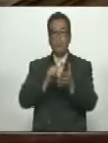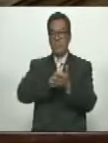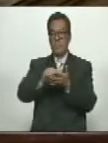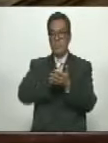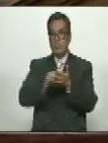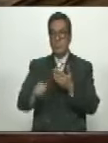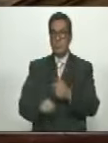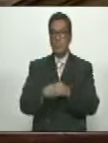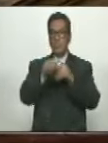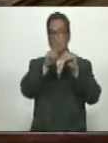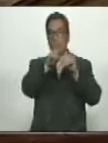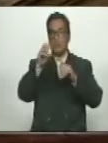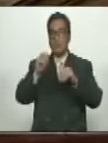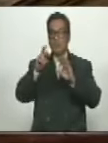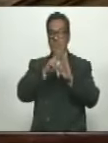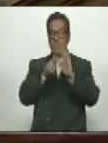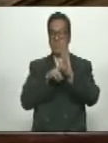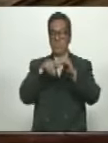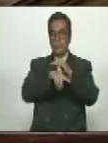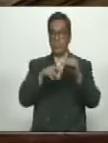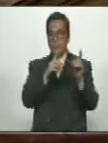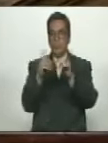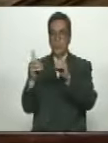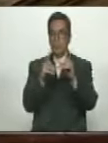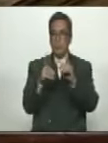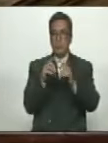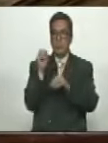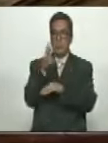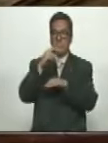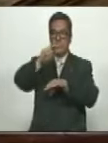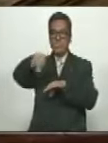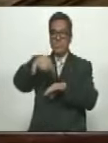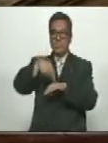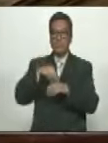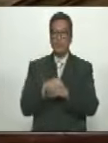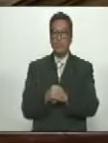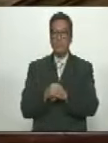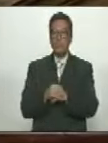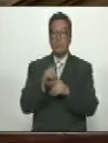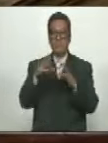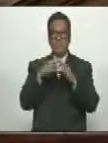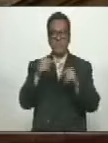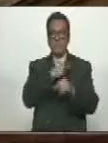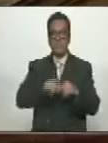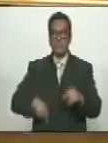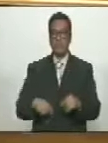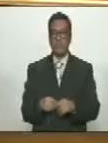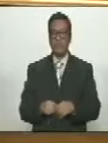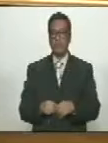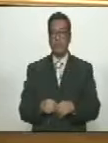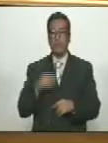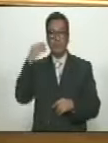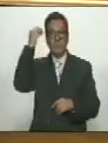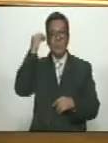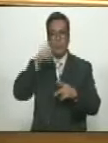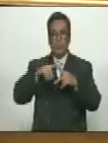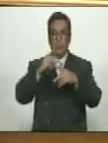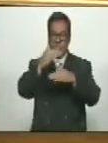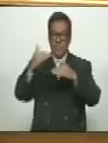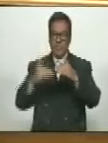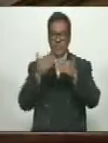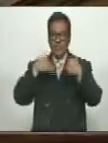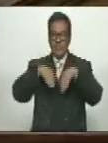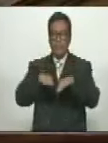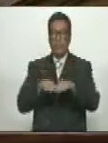establecido en el artículo 20 del reglamento interior y de debates de la Asamblea Nacional. Es todo, ciudadano presidente. En cuenta, secretaria. Siguiente.